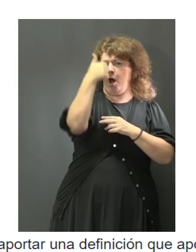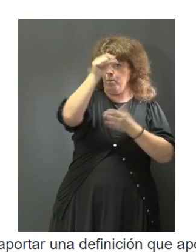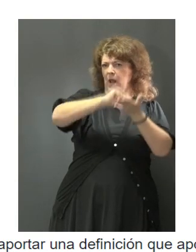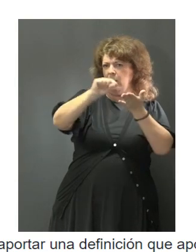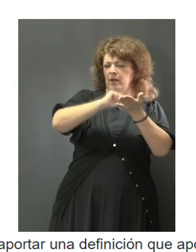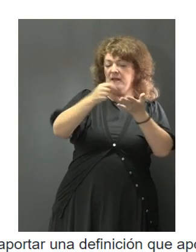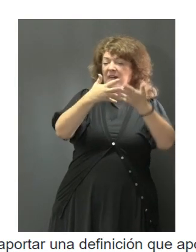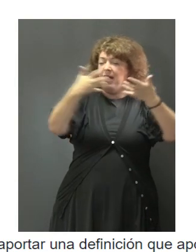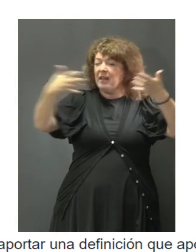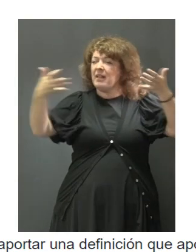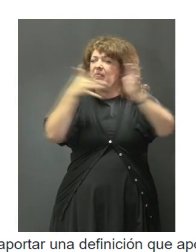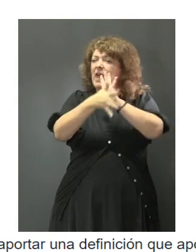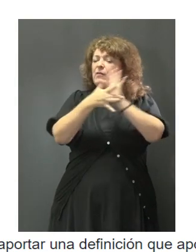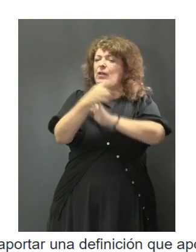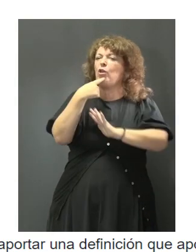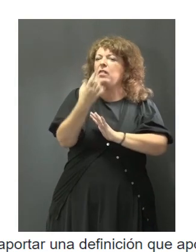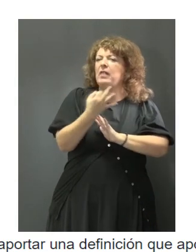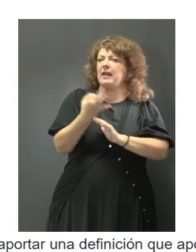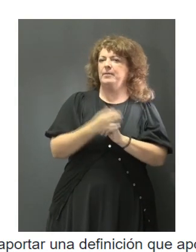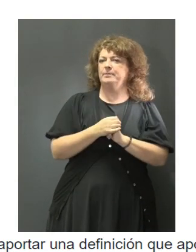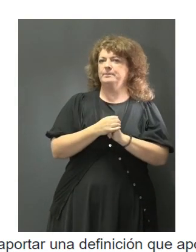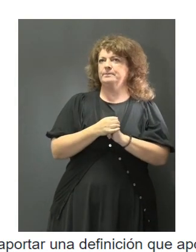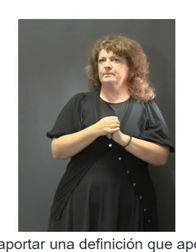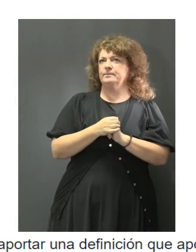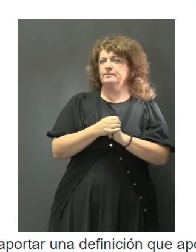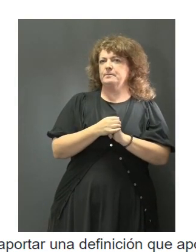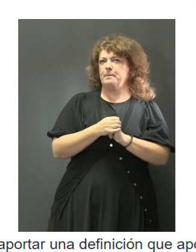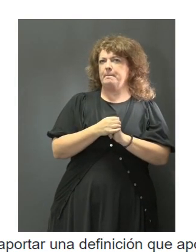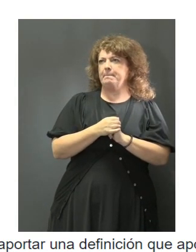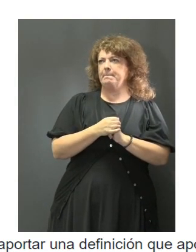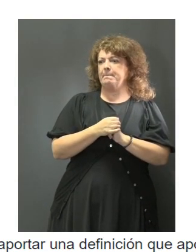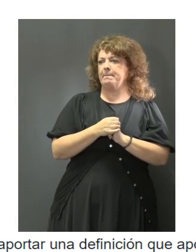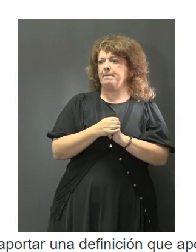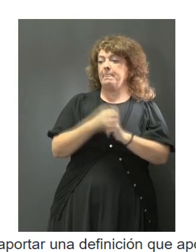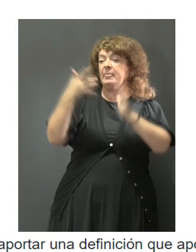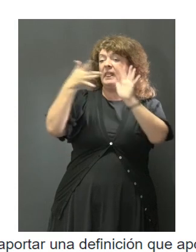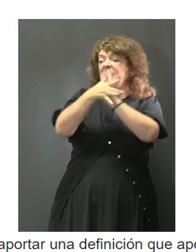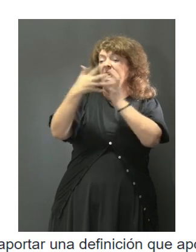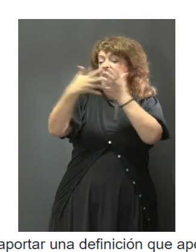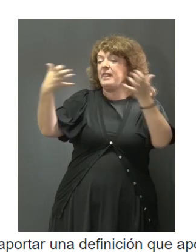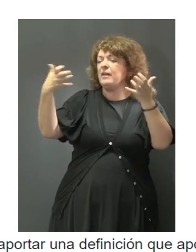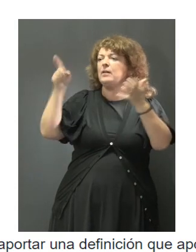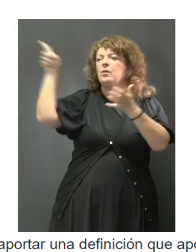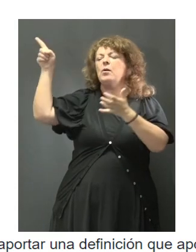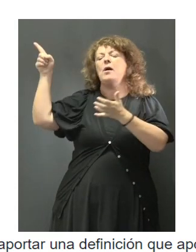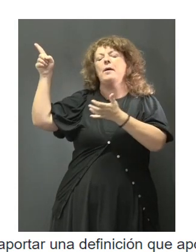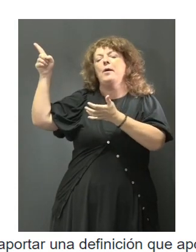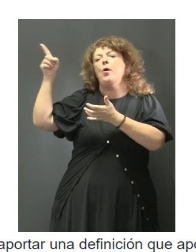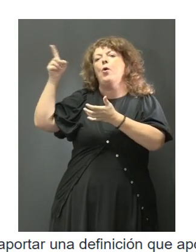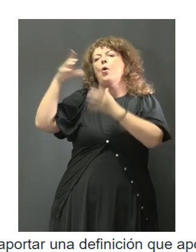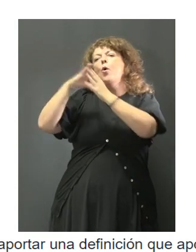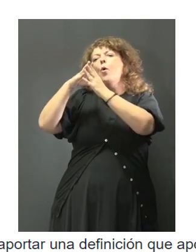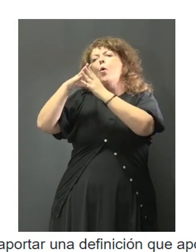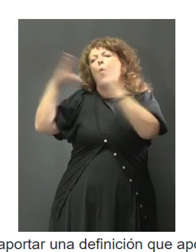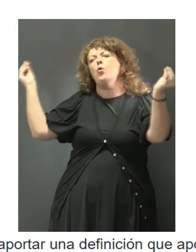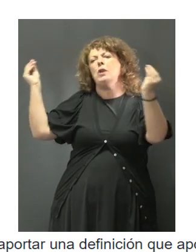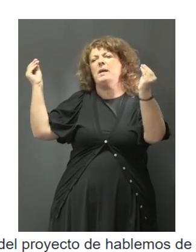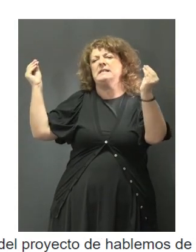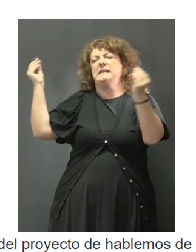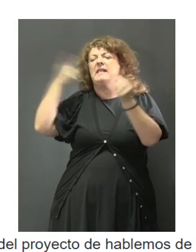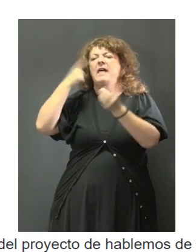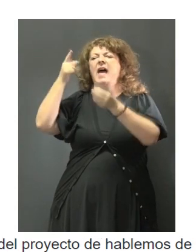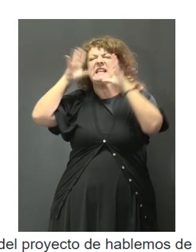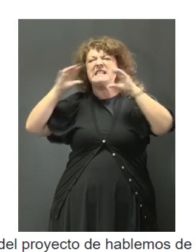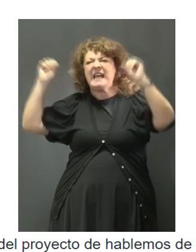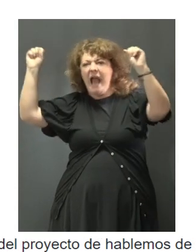una definición que la aportó un profesor de la Universidad de Chicago en el año 2010, que